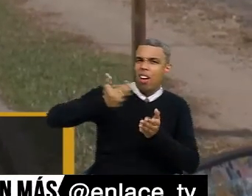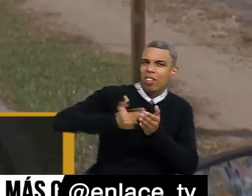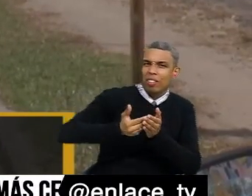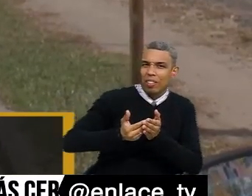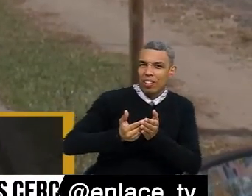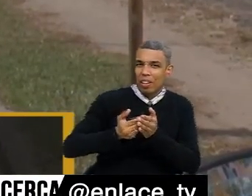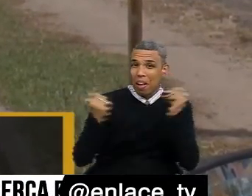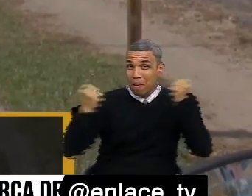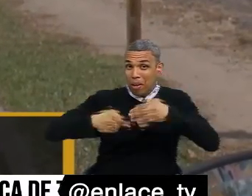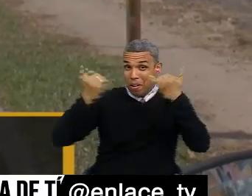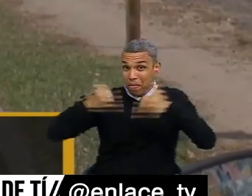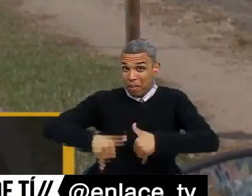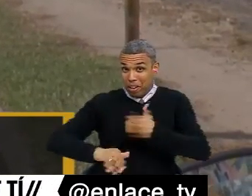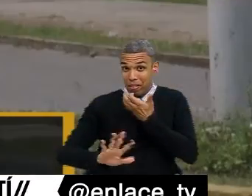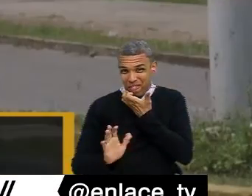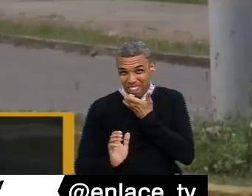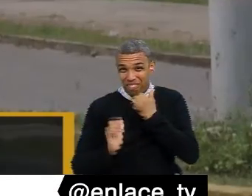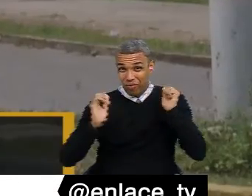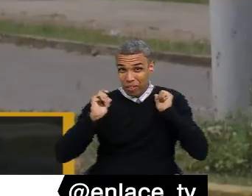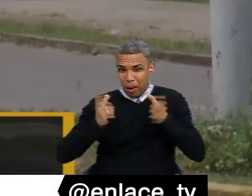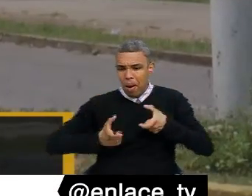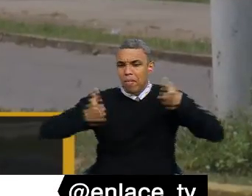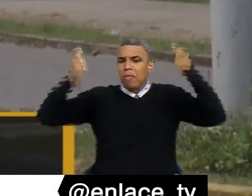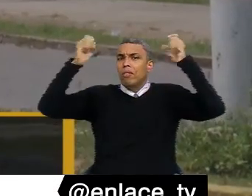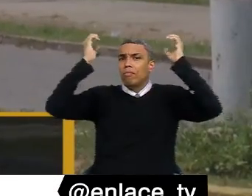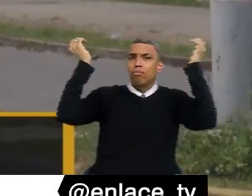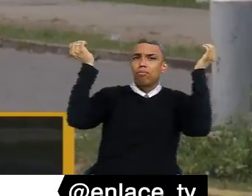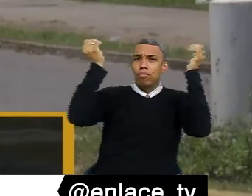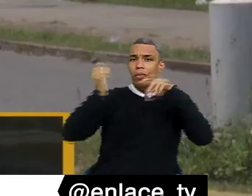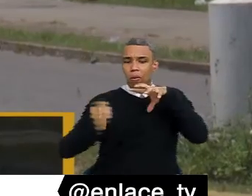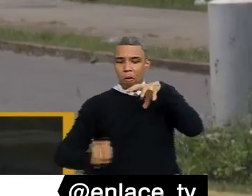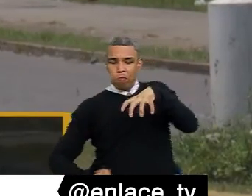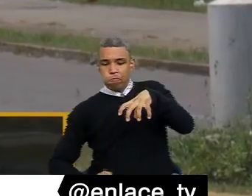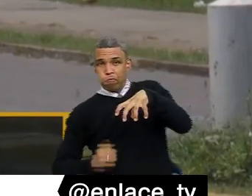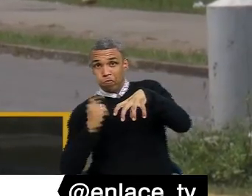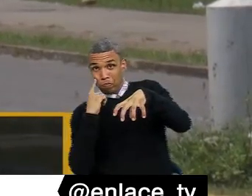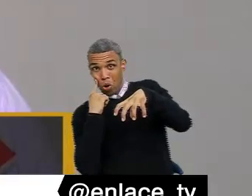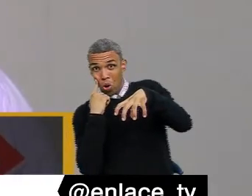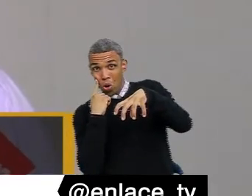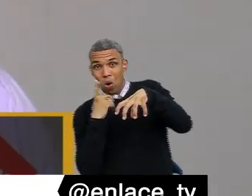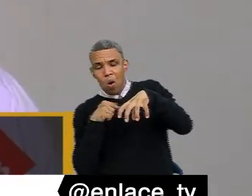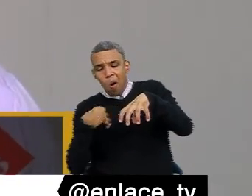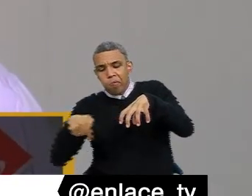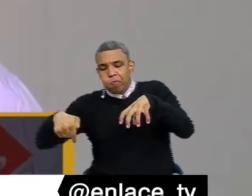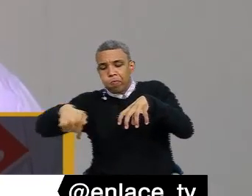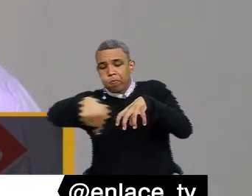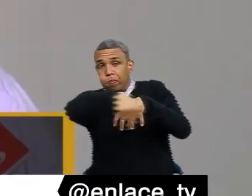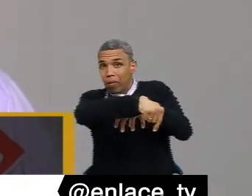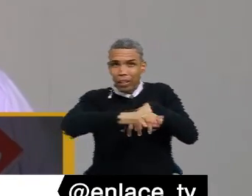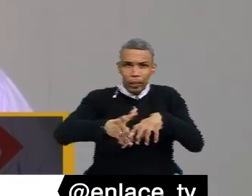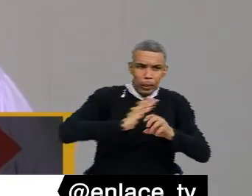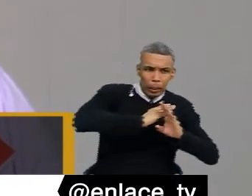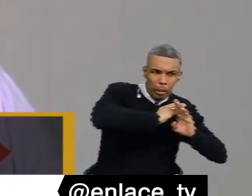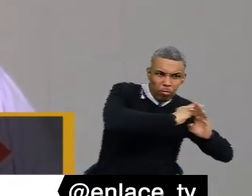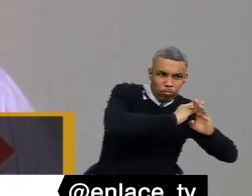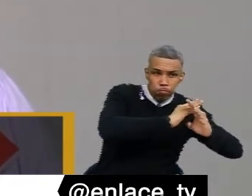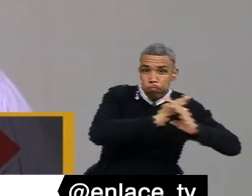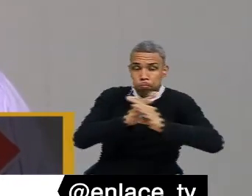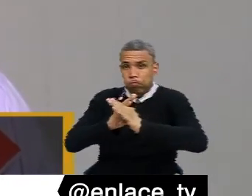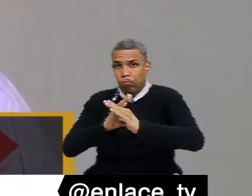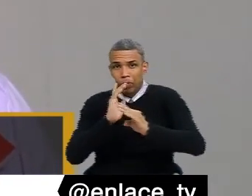avenida Circunvalar con el propósito de garantizar la tranquilidad en el estadio y sus alrededores. Aquí es la seguridad de tanto de las personas